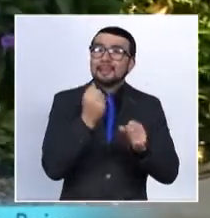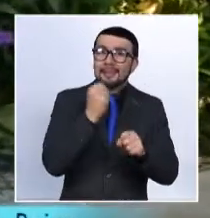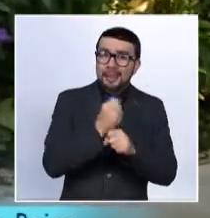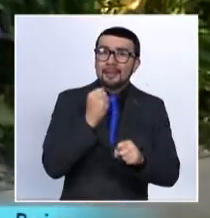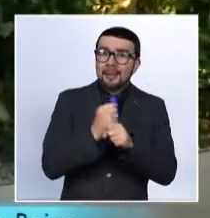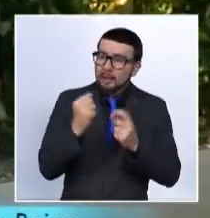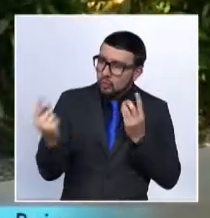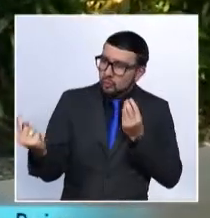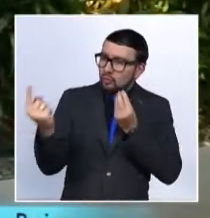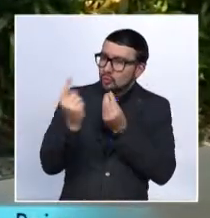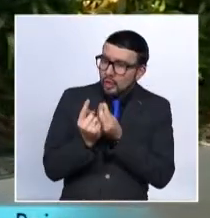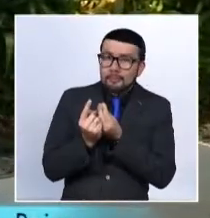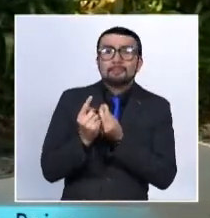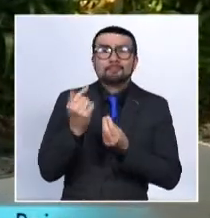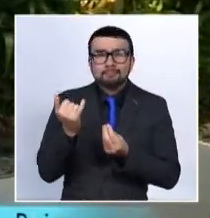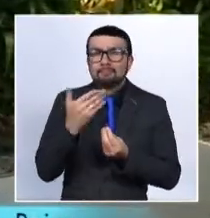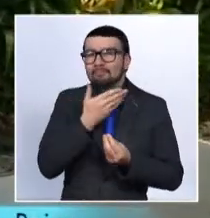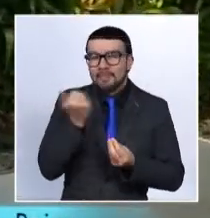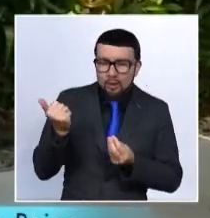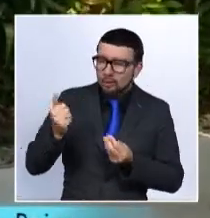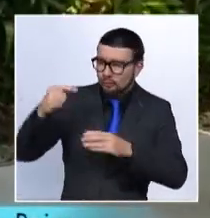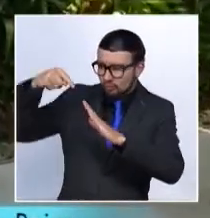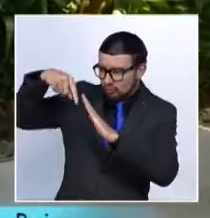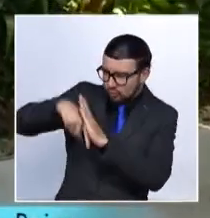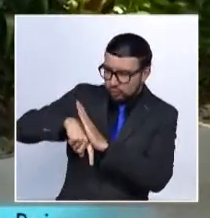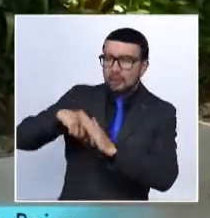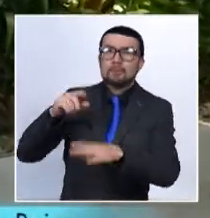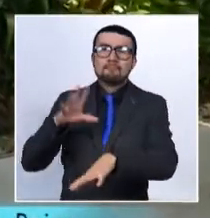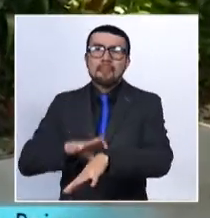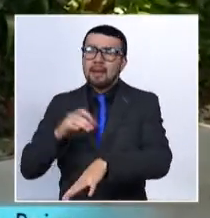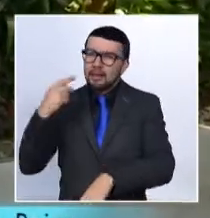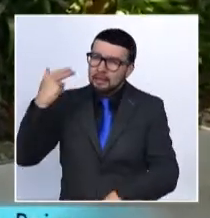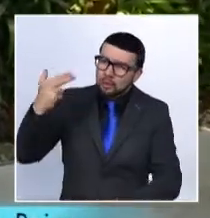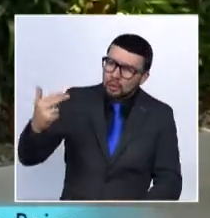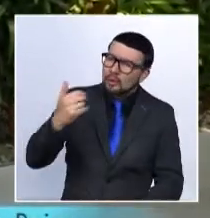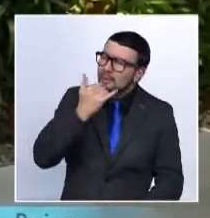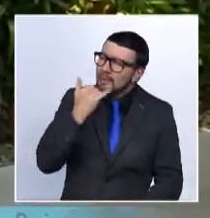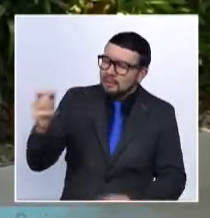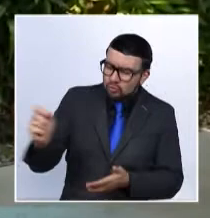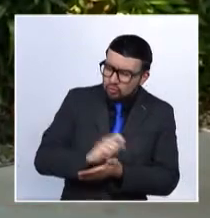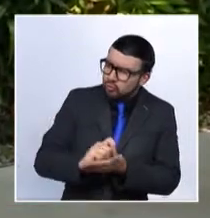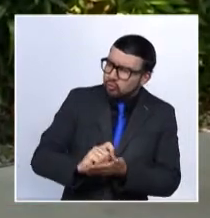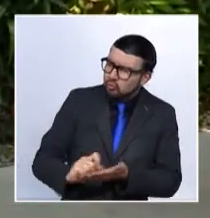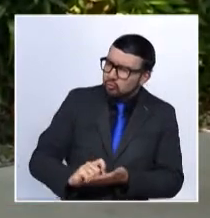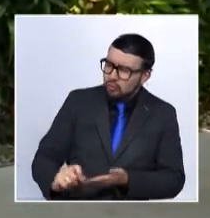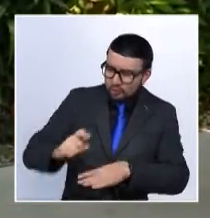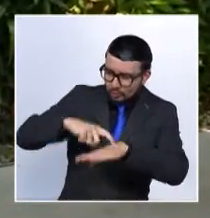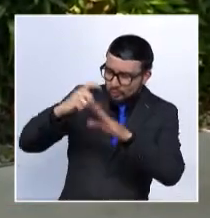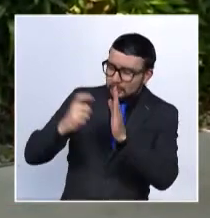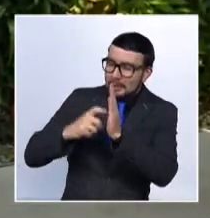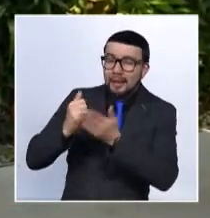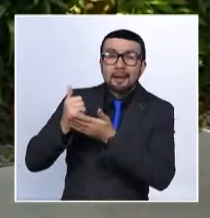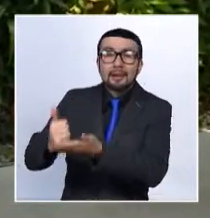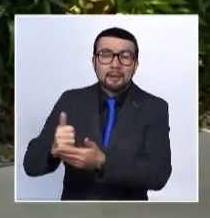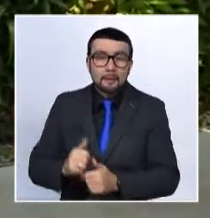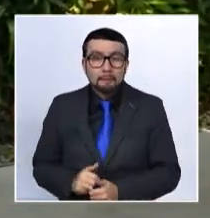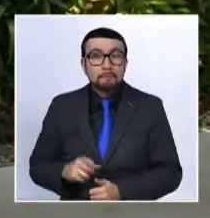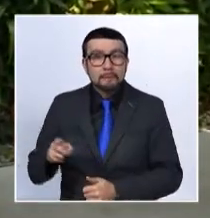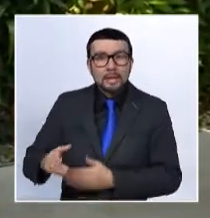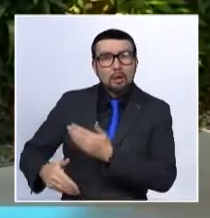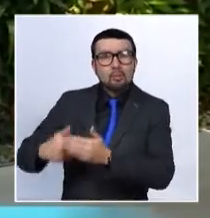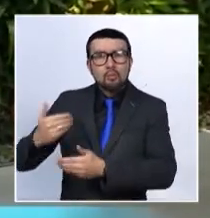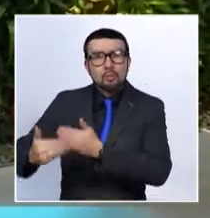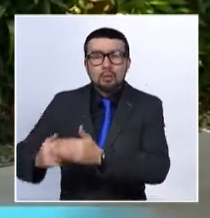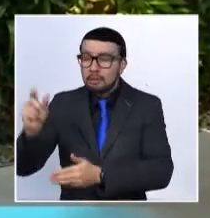mejor diagnóstico a través de la historia clínica integral. Y saber que en este proceso de la consulta que